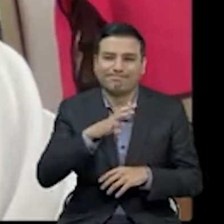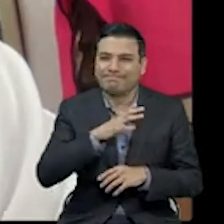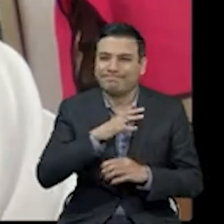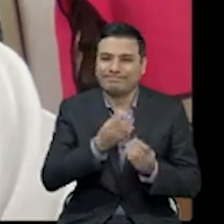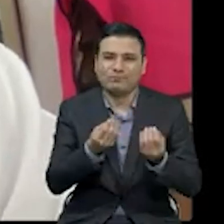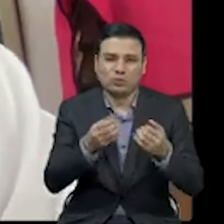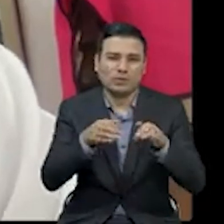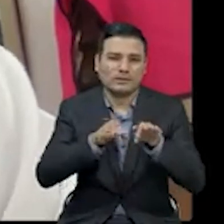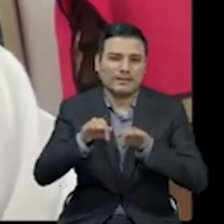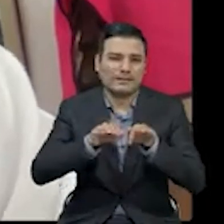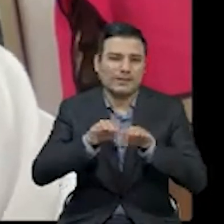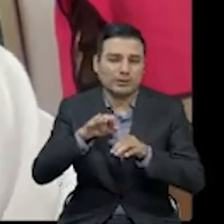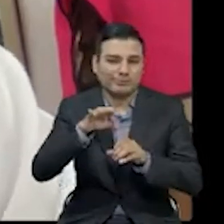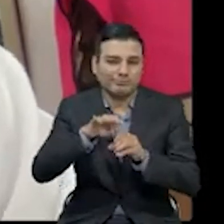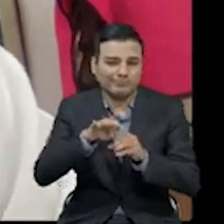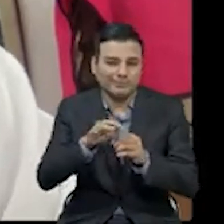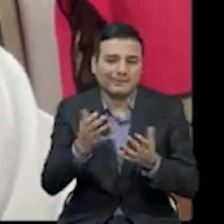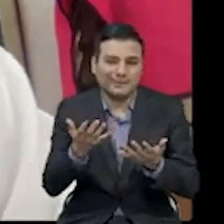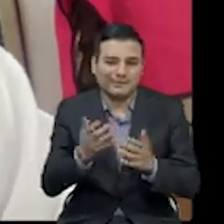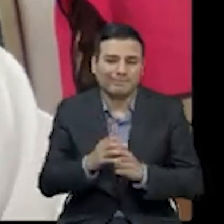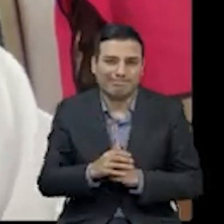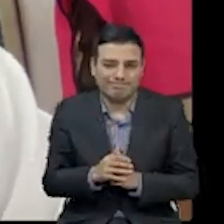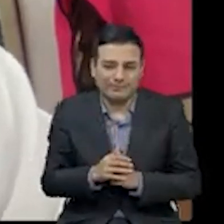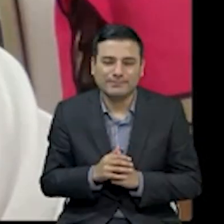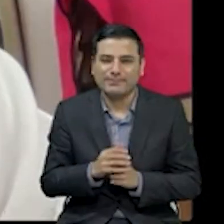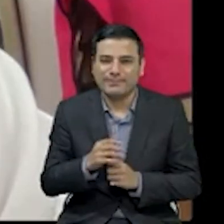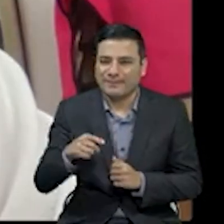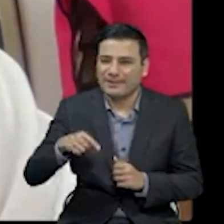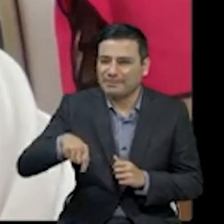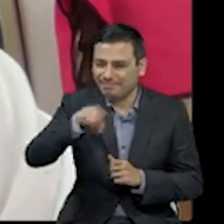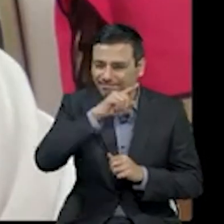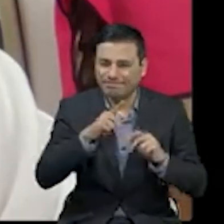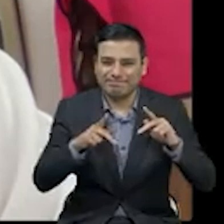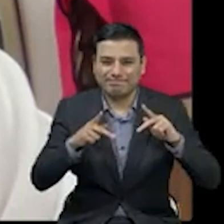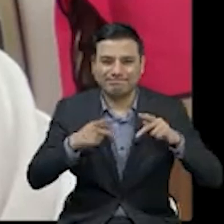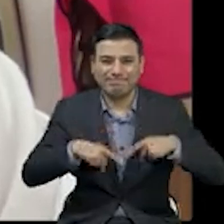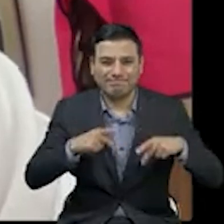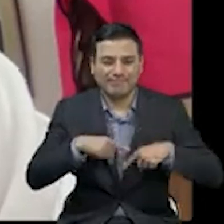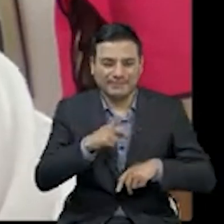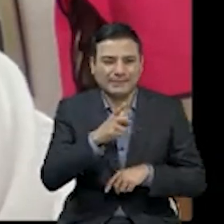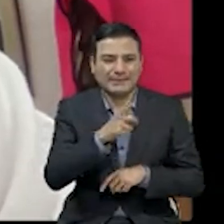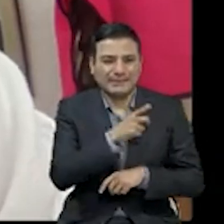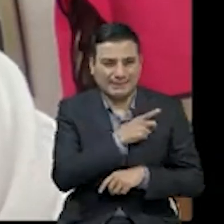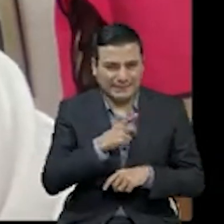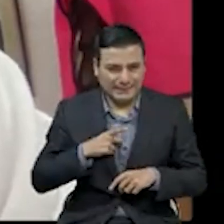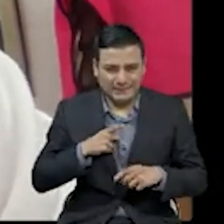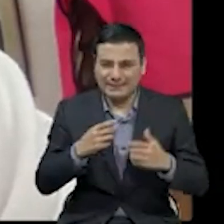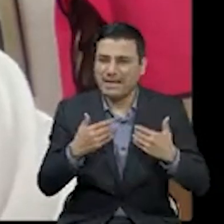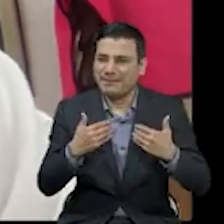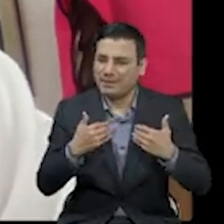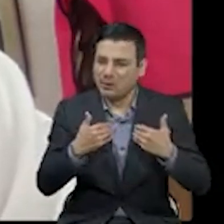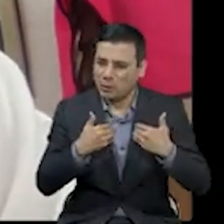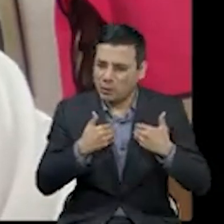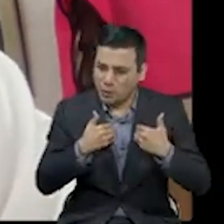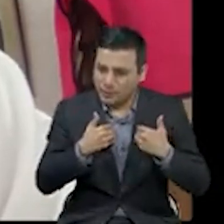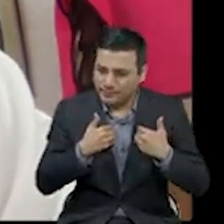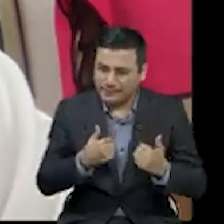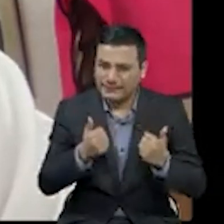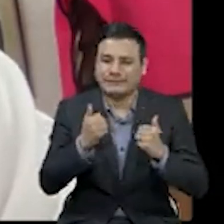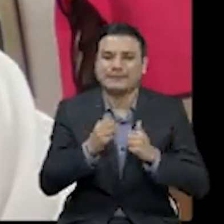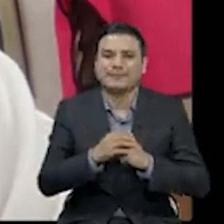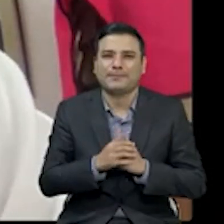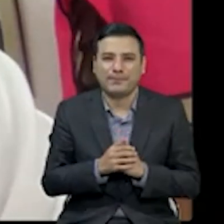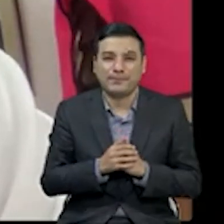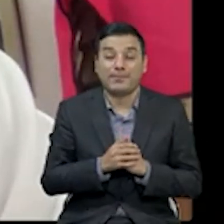entonces que se asuma la necesidad de entender que los costos de decisiones que asedian